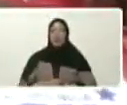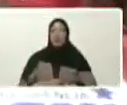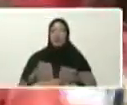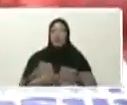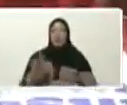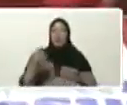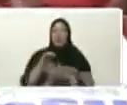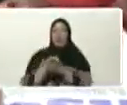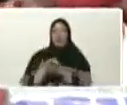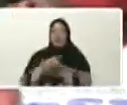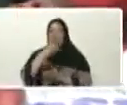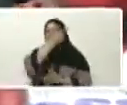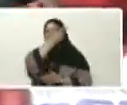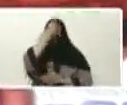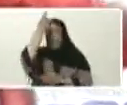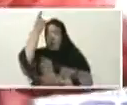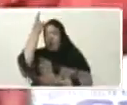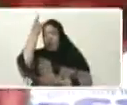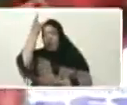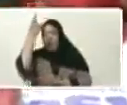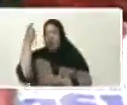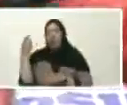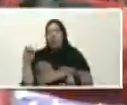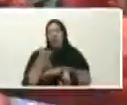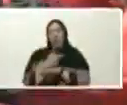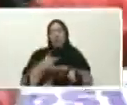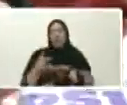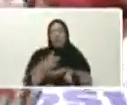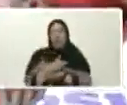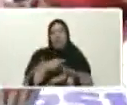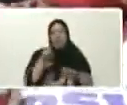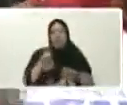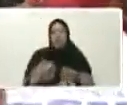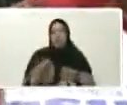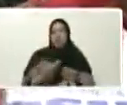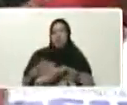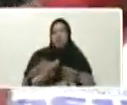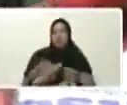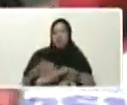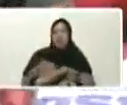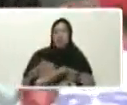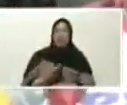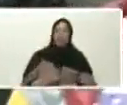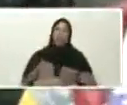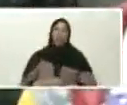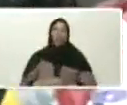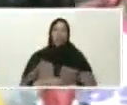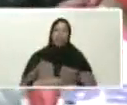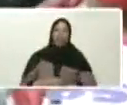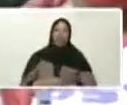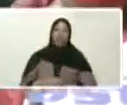Dando, al gobernador y al alcalde y la dirección nacional.